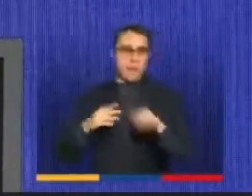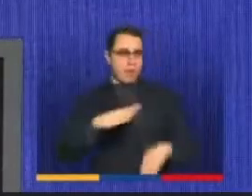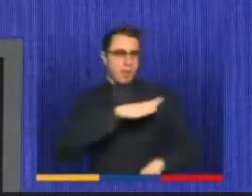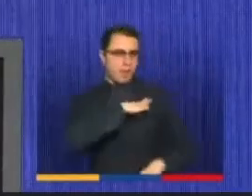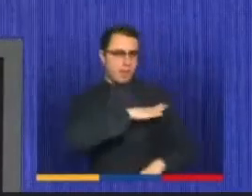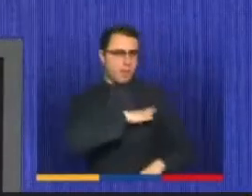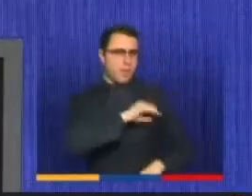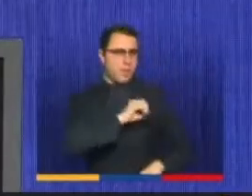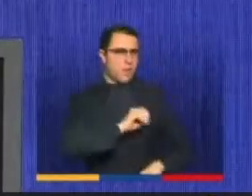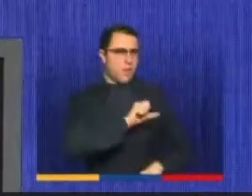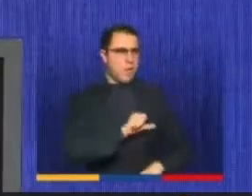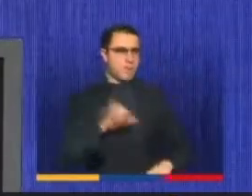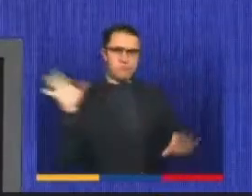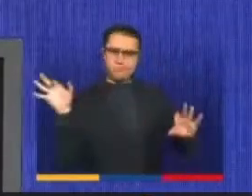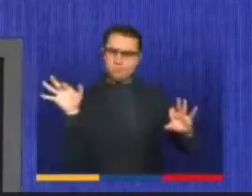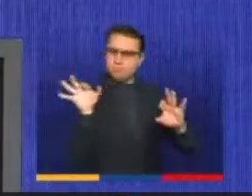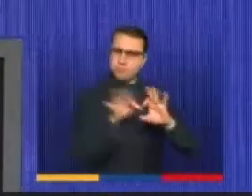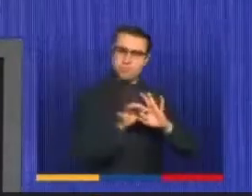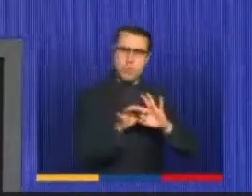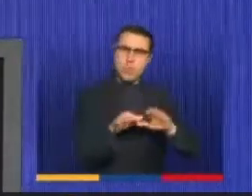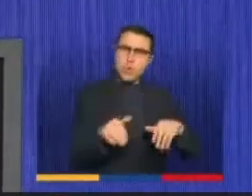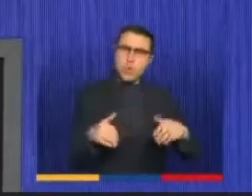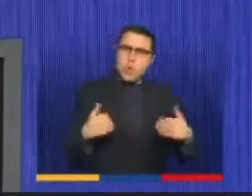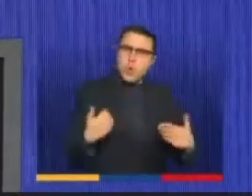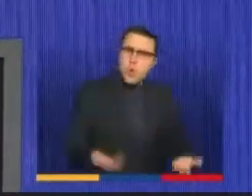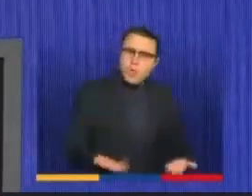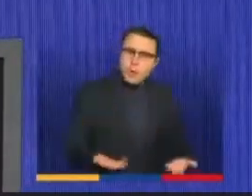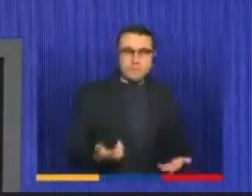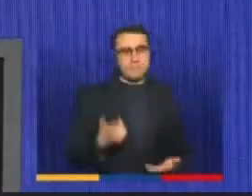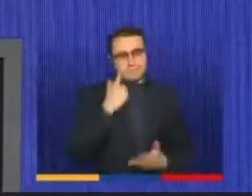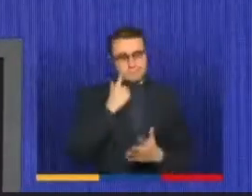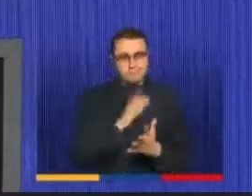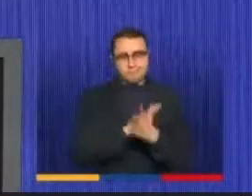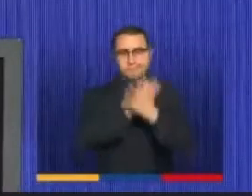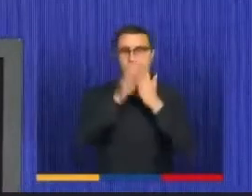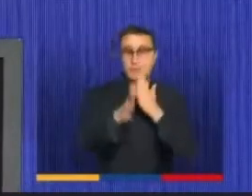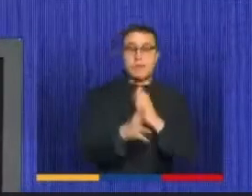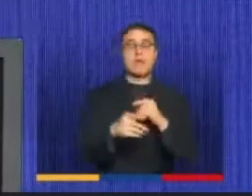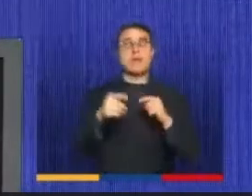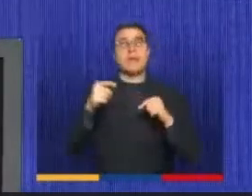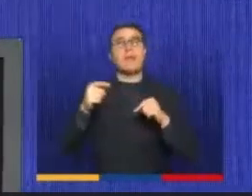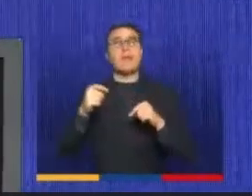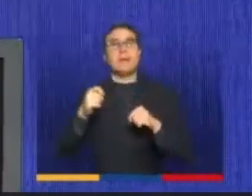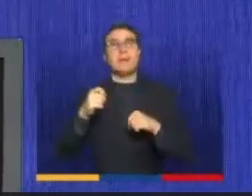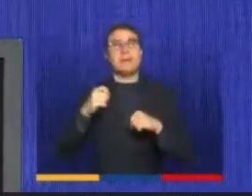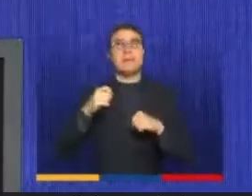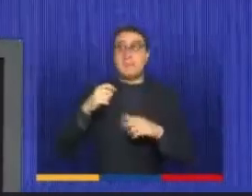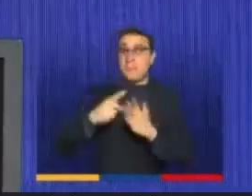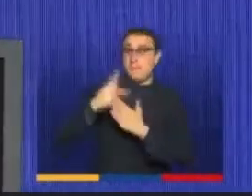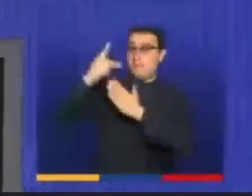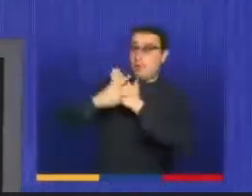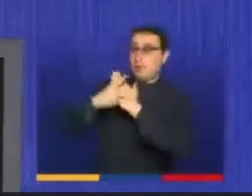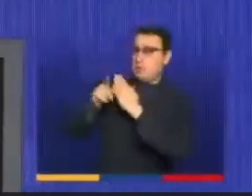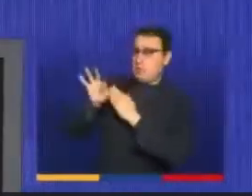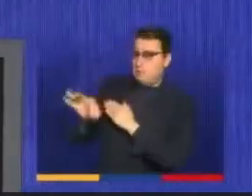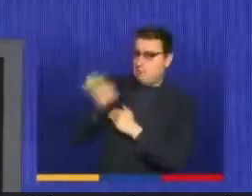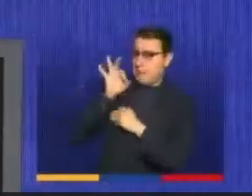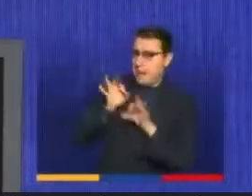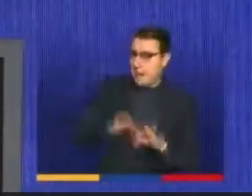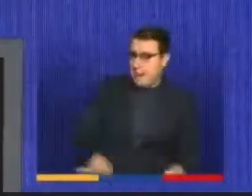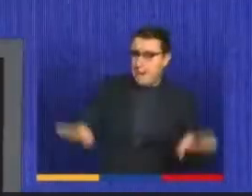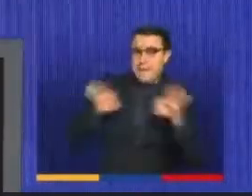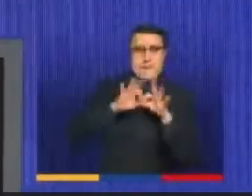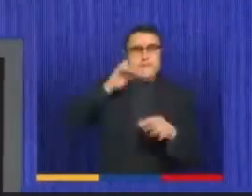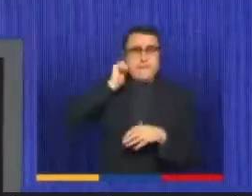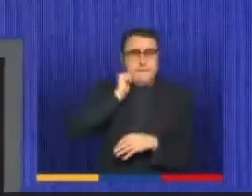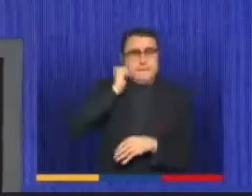El proyecto tiene un, vamos a poner, usar de nuevo la palabra pilar, una esencia que